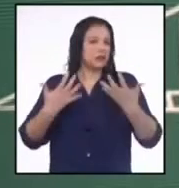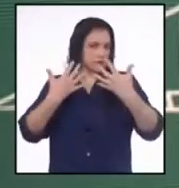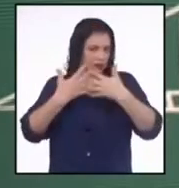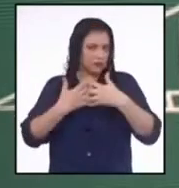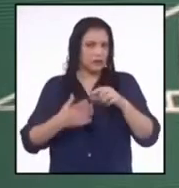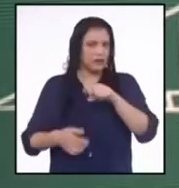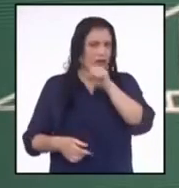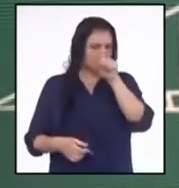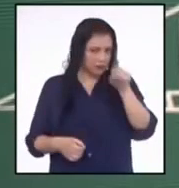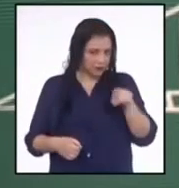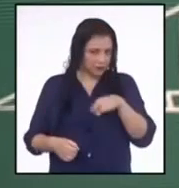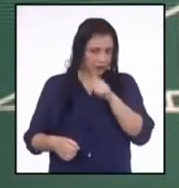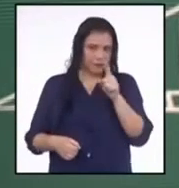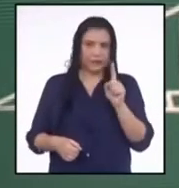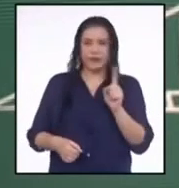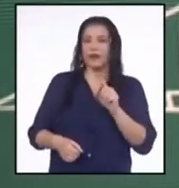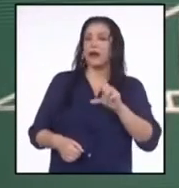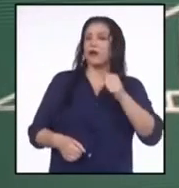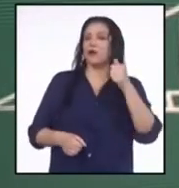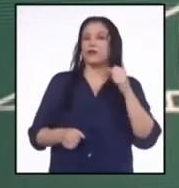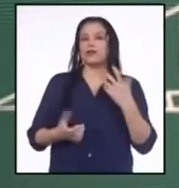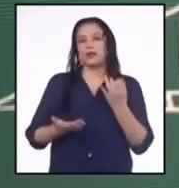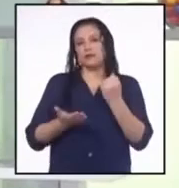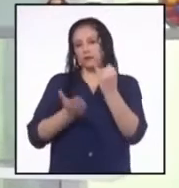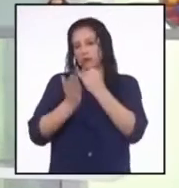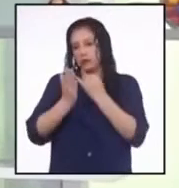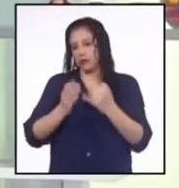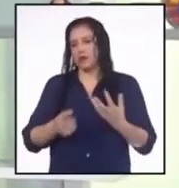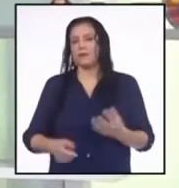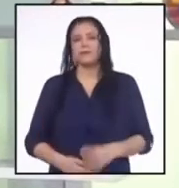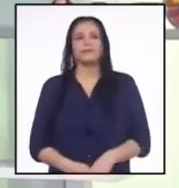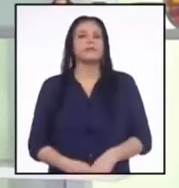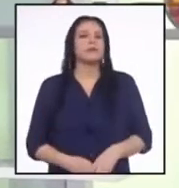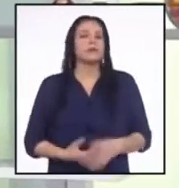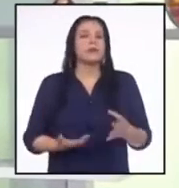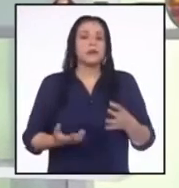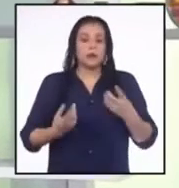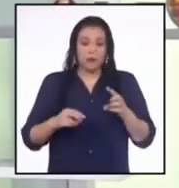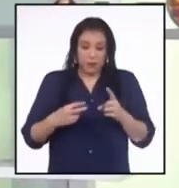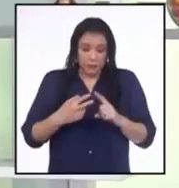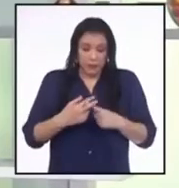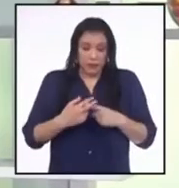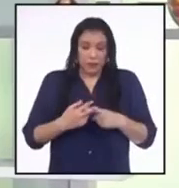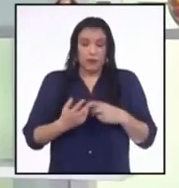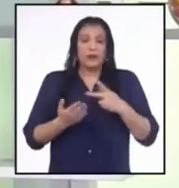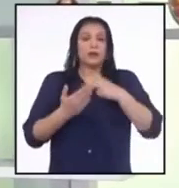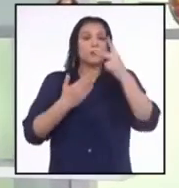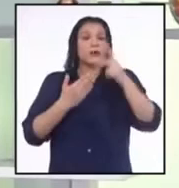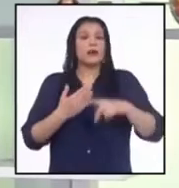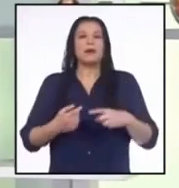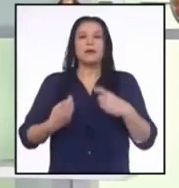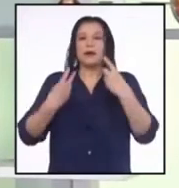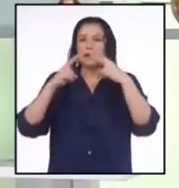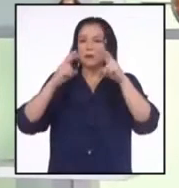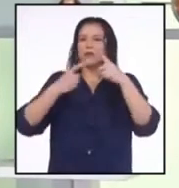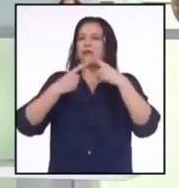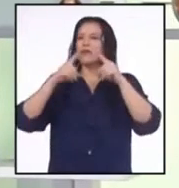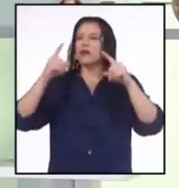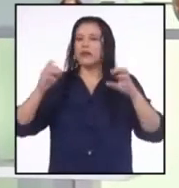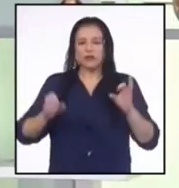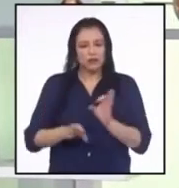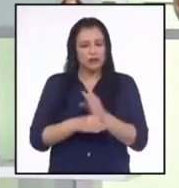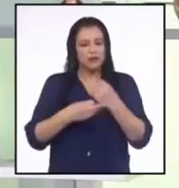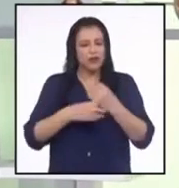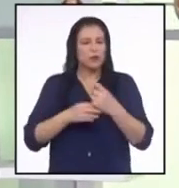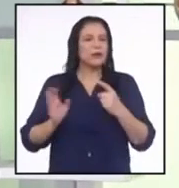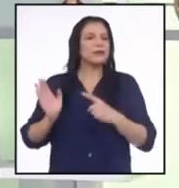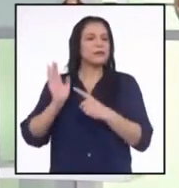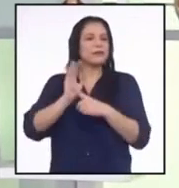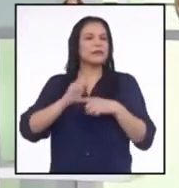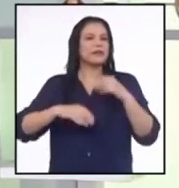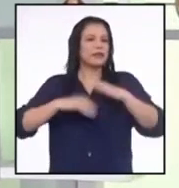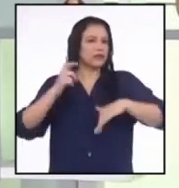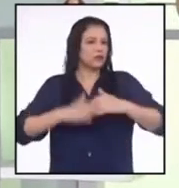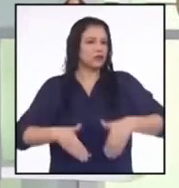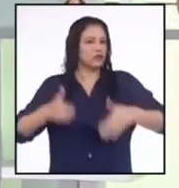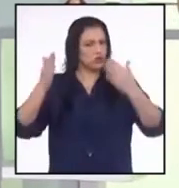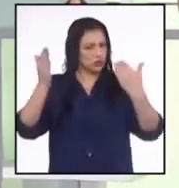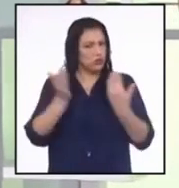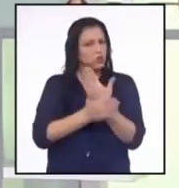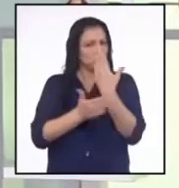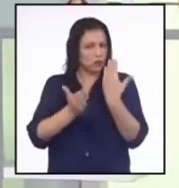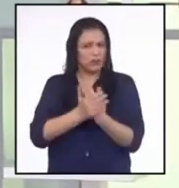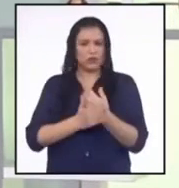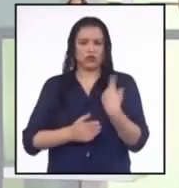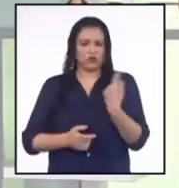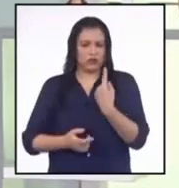la circunferencia ni a otra figura regular. Al comenzar el programa estuvimos hablando de las diferentes formas que presentan las construcciones modernas y